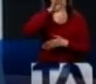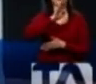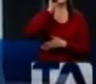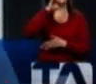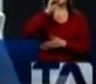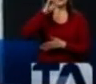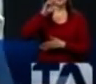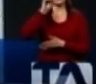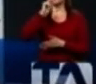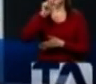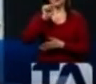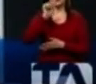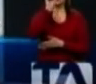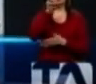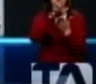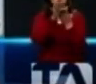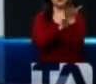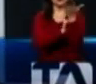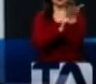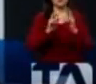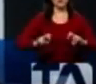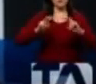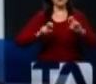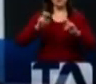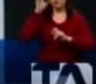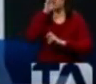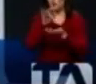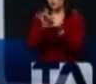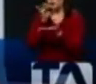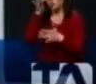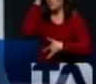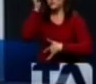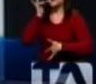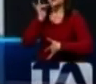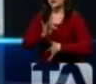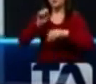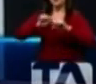investigación hacia conseguir un medicamento de esta enfermedad que esperamos en